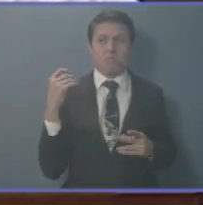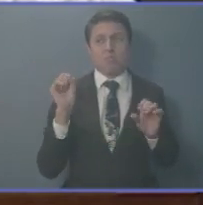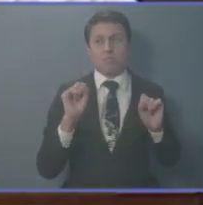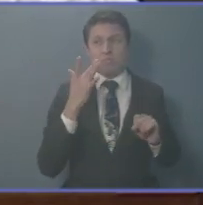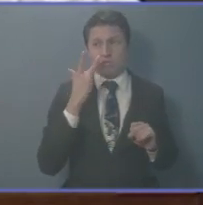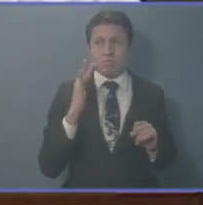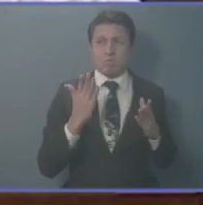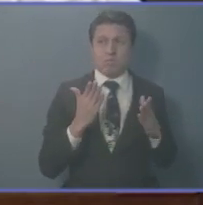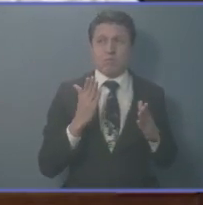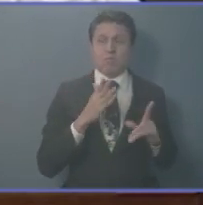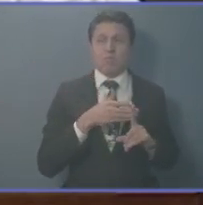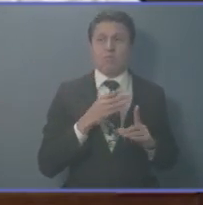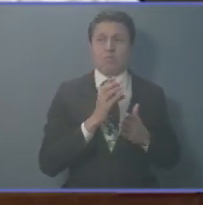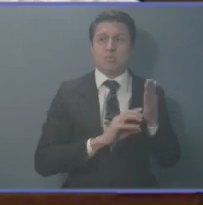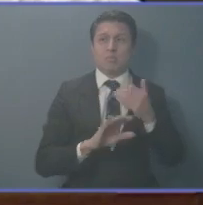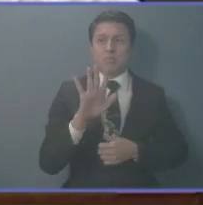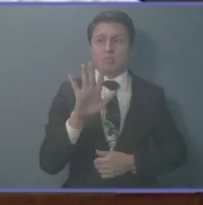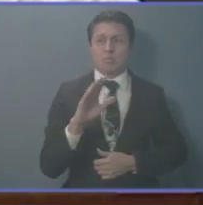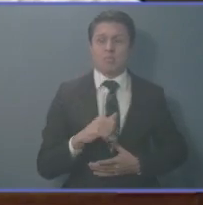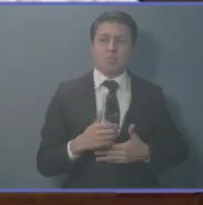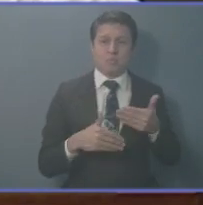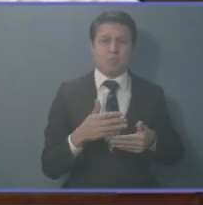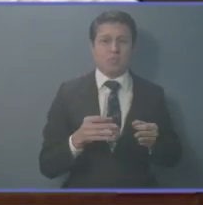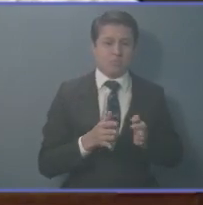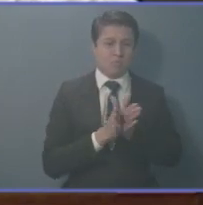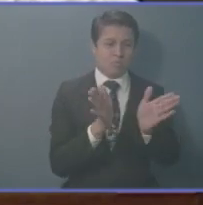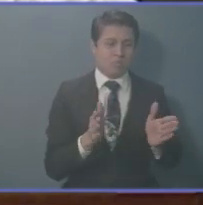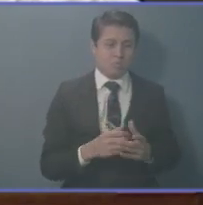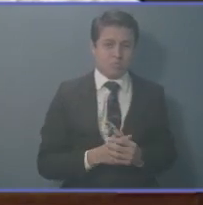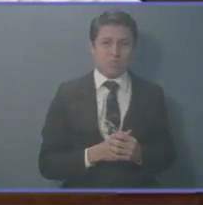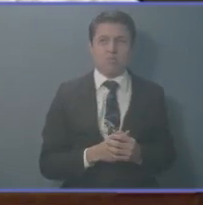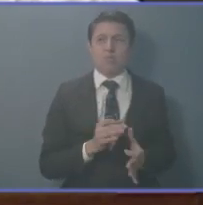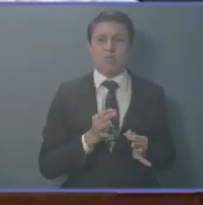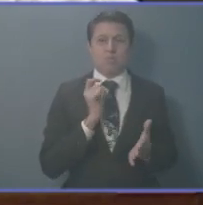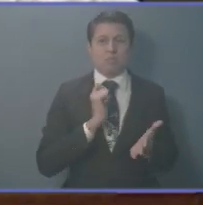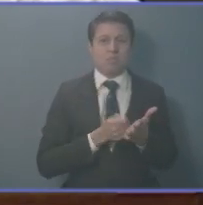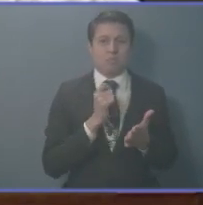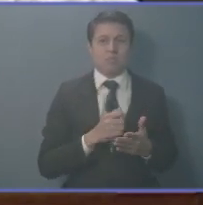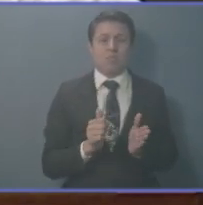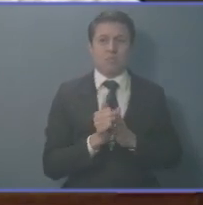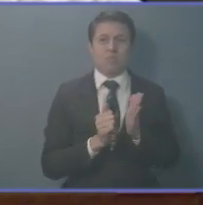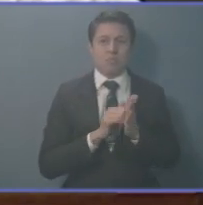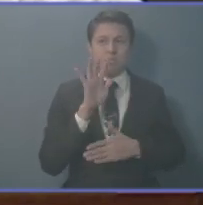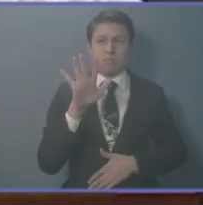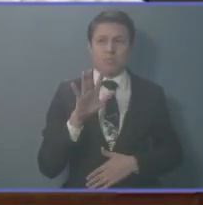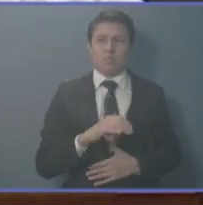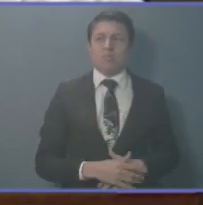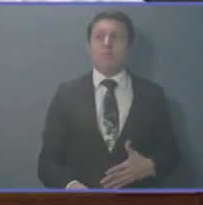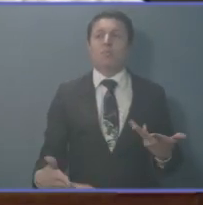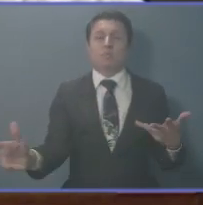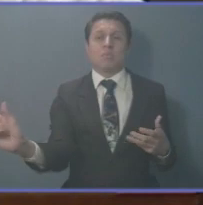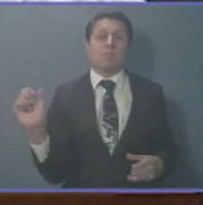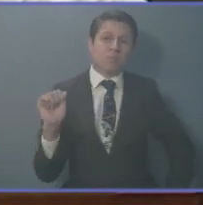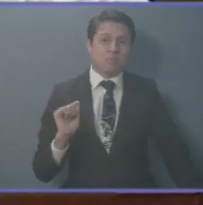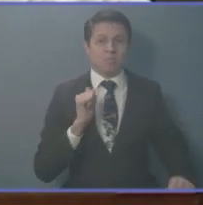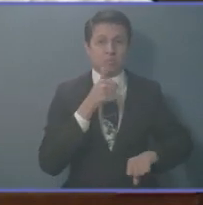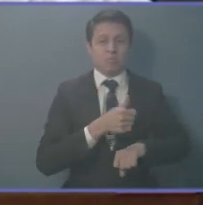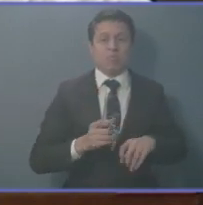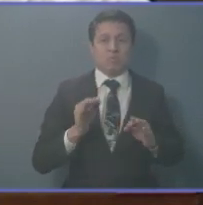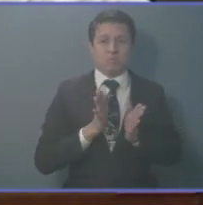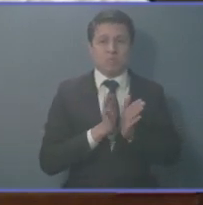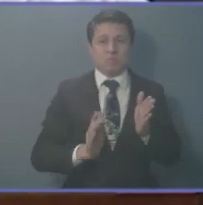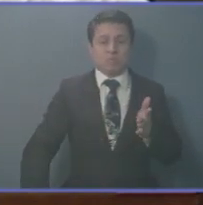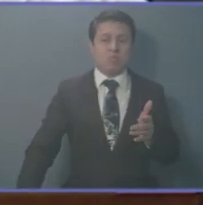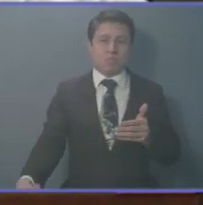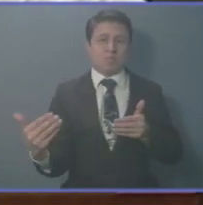contactos. Capítulo 5. Disposiciones generales de las sanciones. Artículo 15. El incumplimiento de las disposiciones